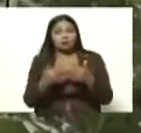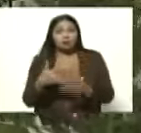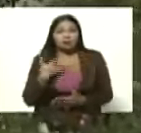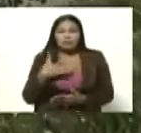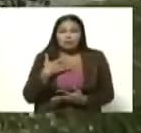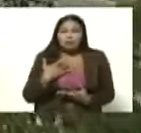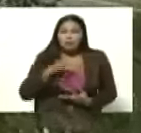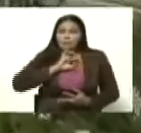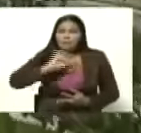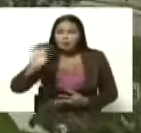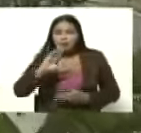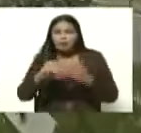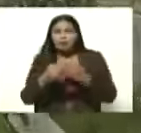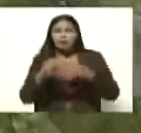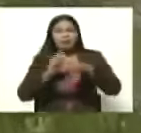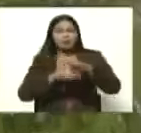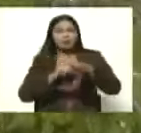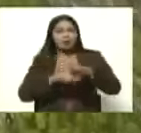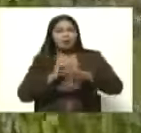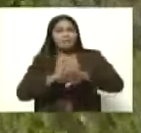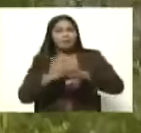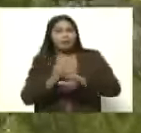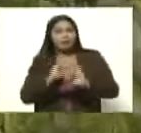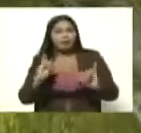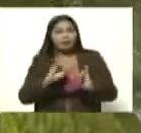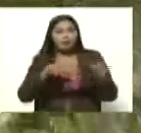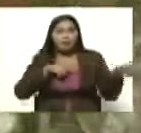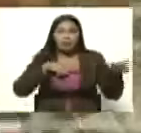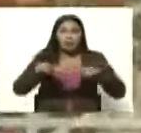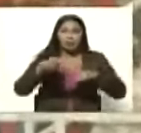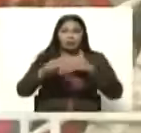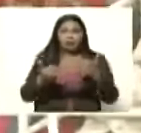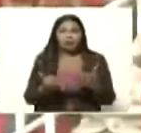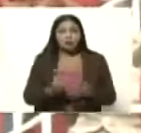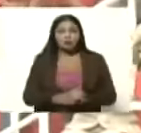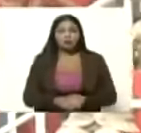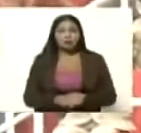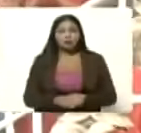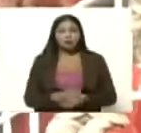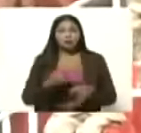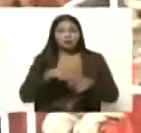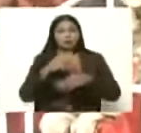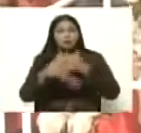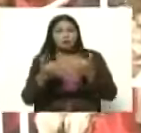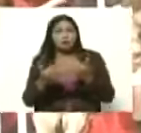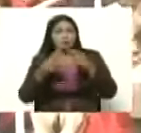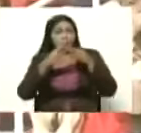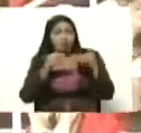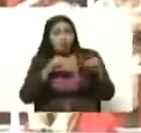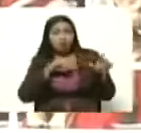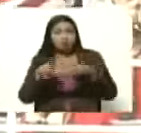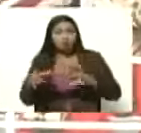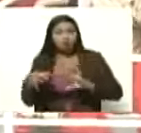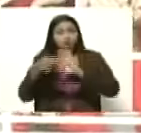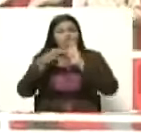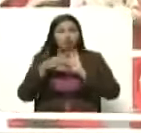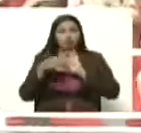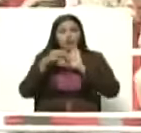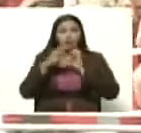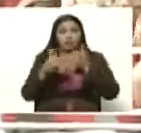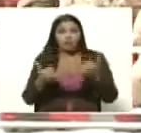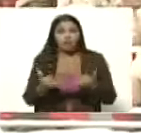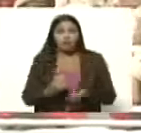patriotas esta hora porque ya todo está listo dentro de lo que ha sido entonces esta unión cívico-militar